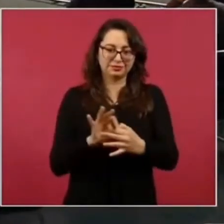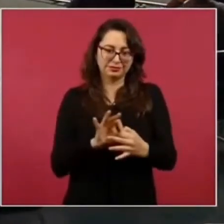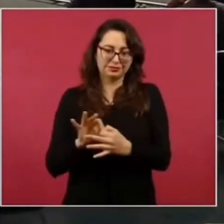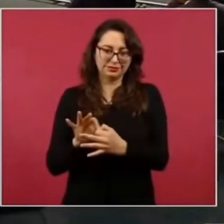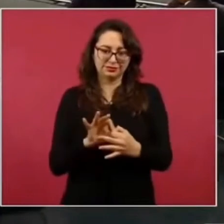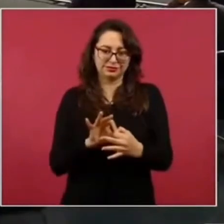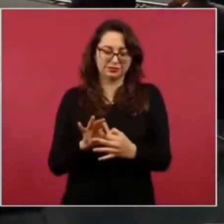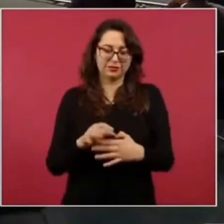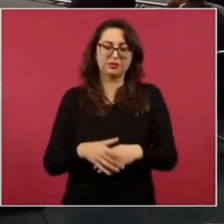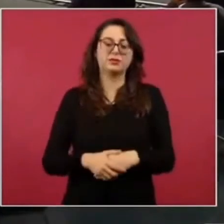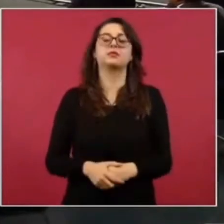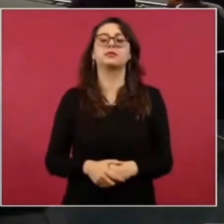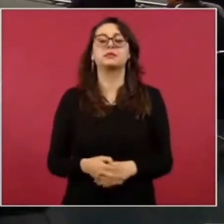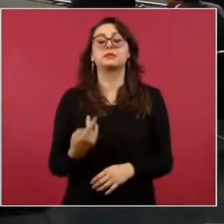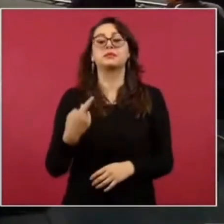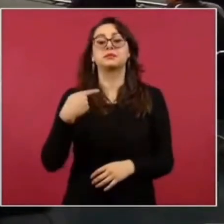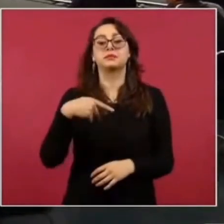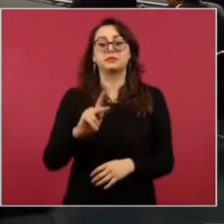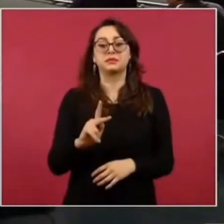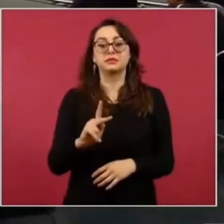que habían elecciones,